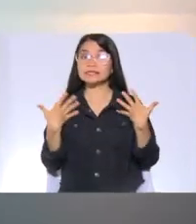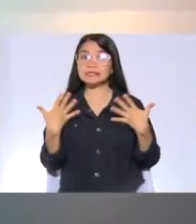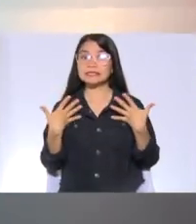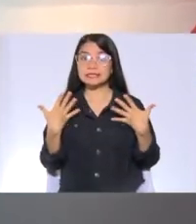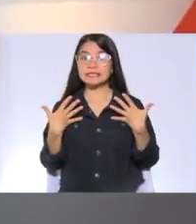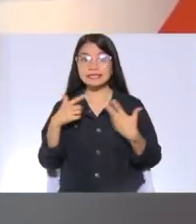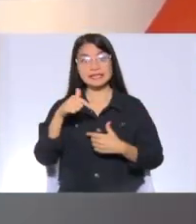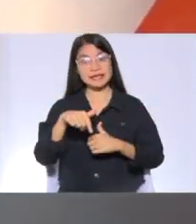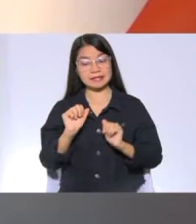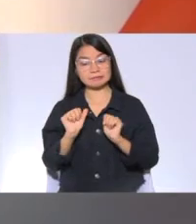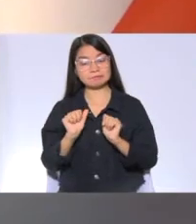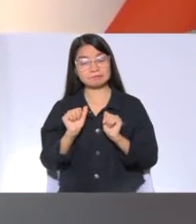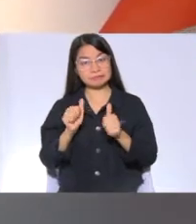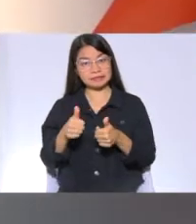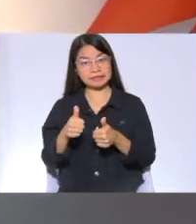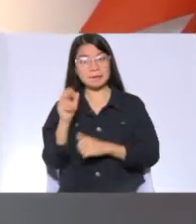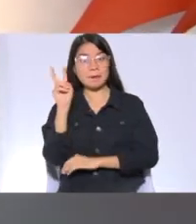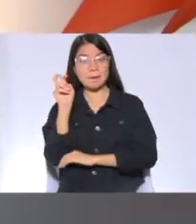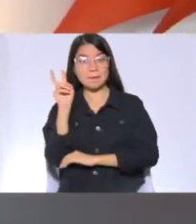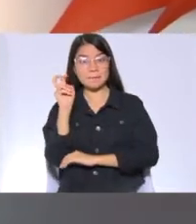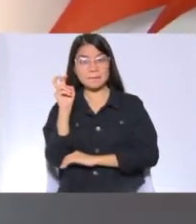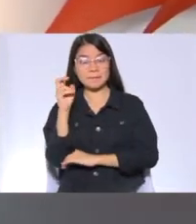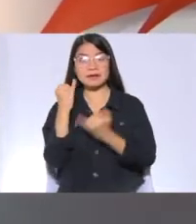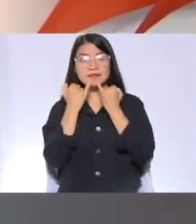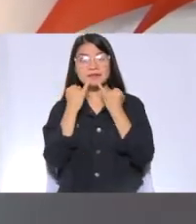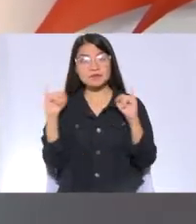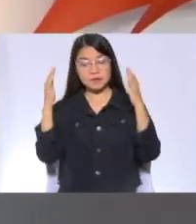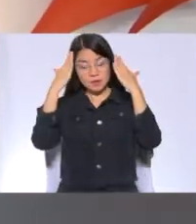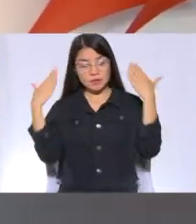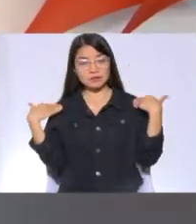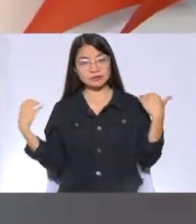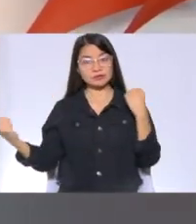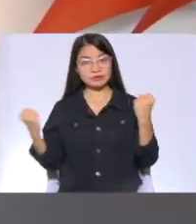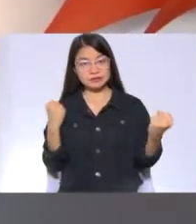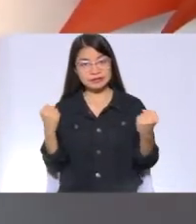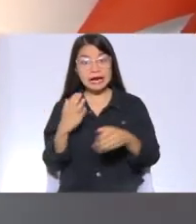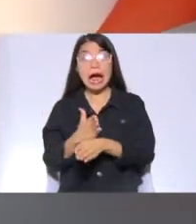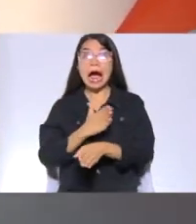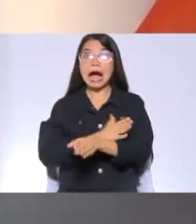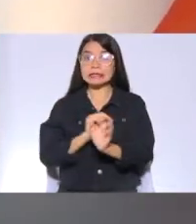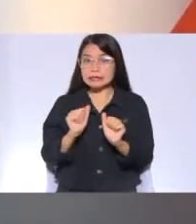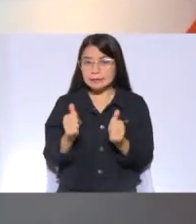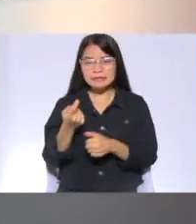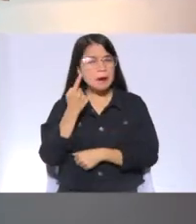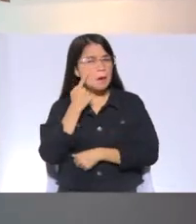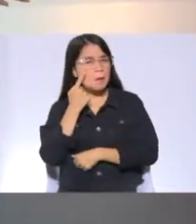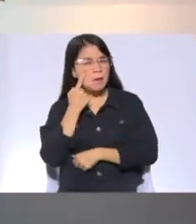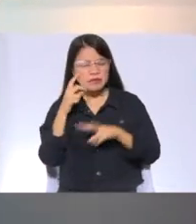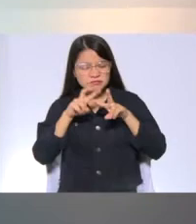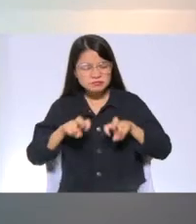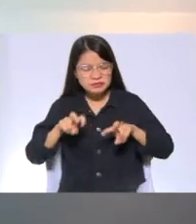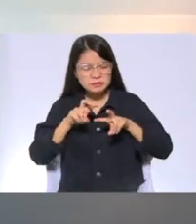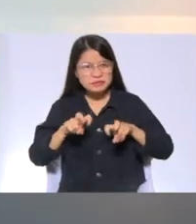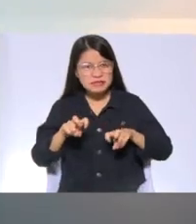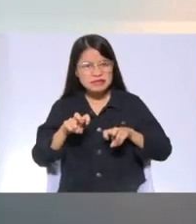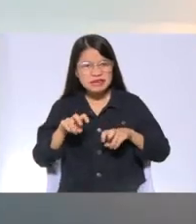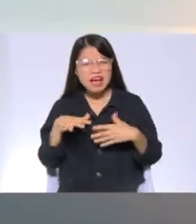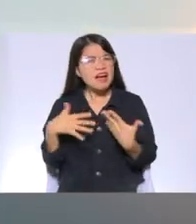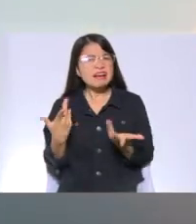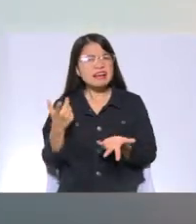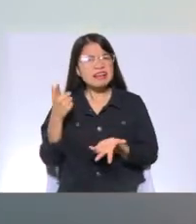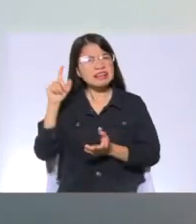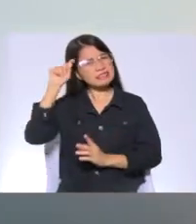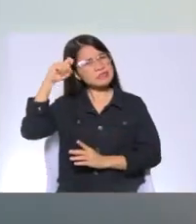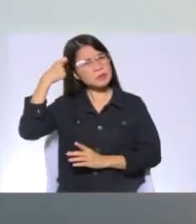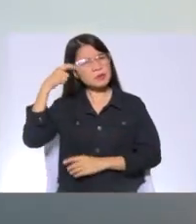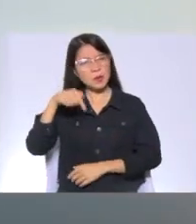este Viernes de Idiomas y Educación Física. Pero antes de iniciar, ¿qué tal si me acompañan para ver qué se conmemora